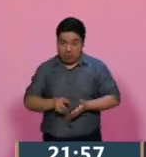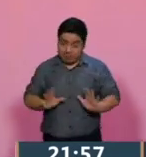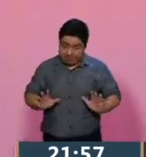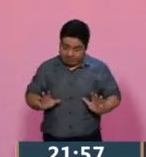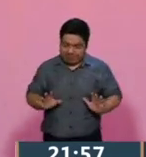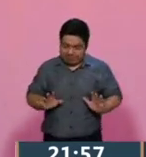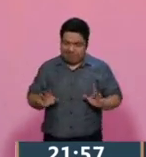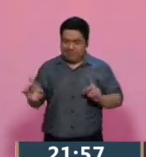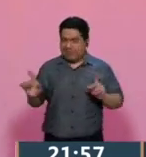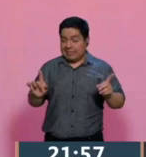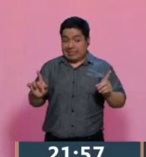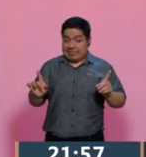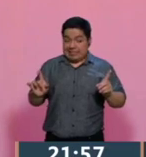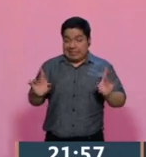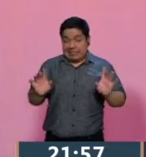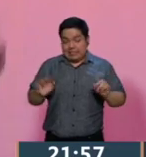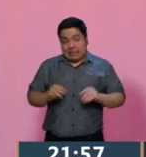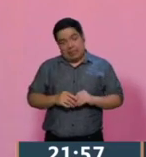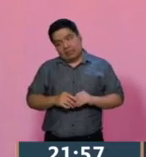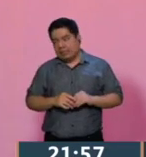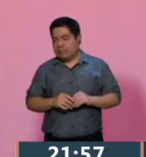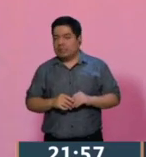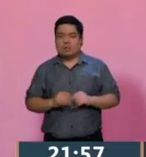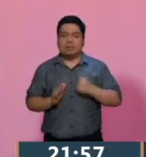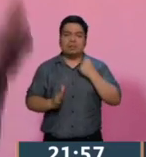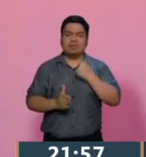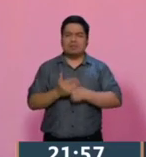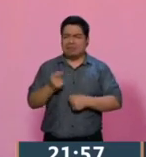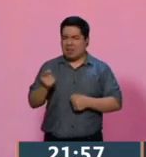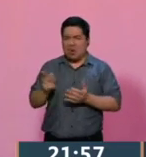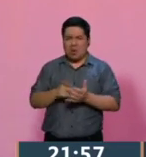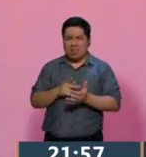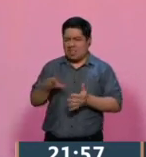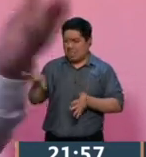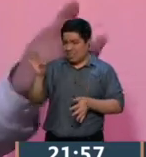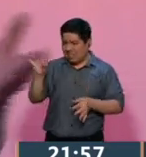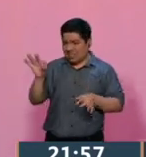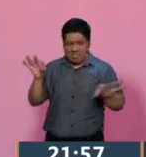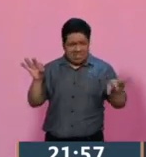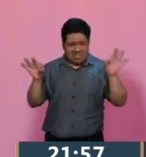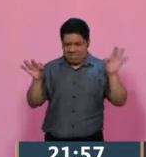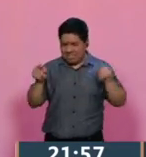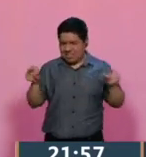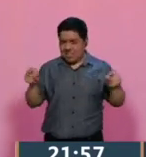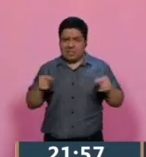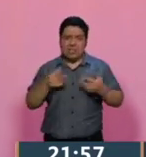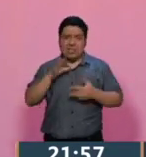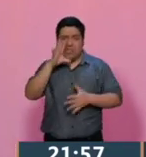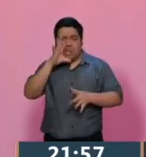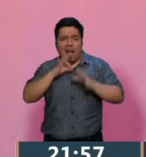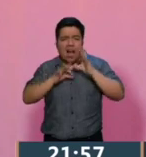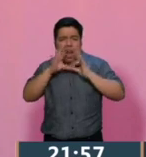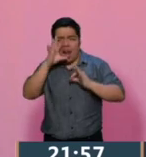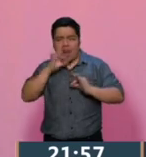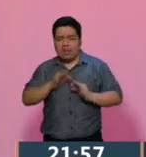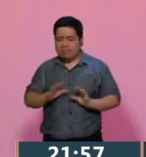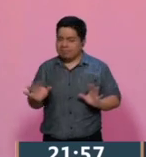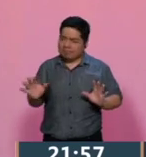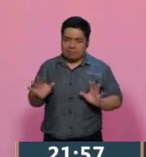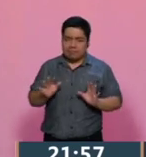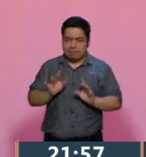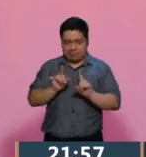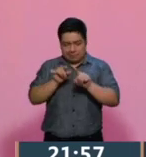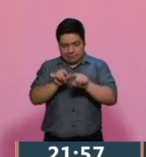proyectos pues huelen mal. ¿Por qué elegir algo que ya ha fallado, algo que viene arrastrando este tipo de problemas, cuando tenemos